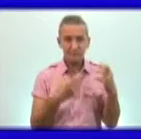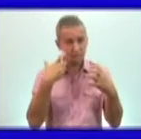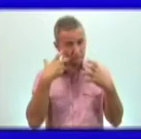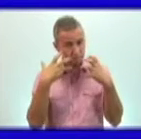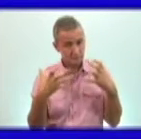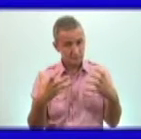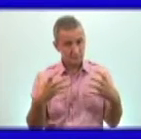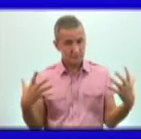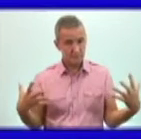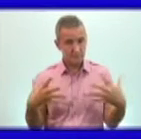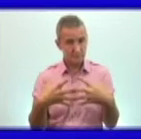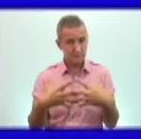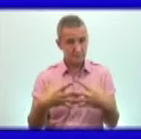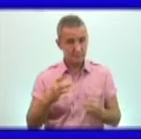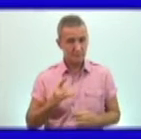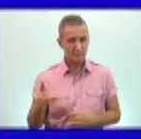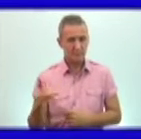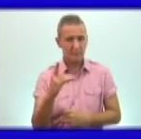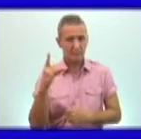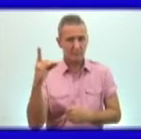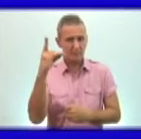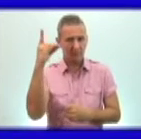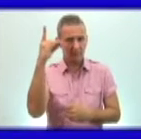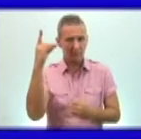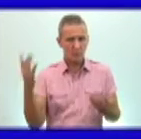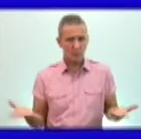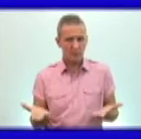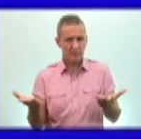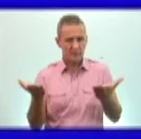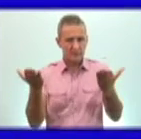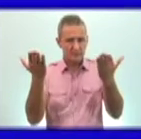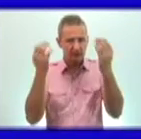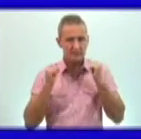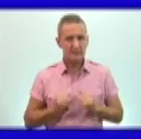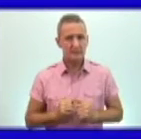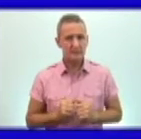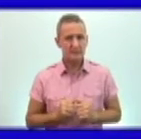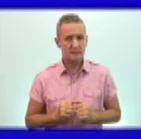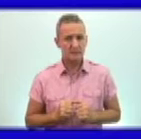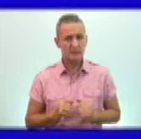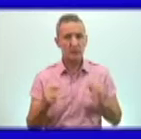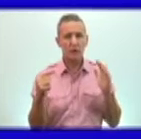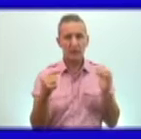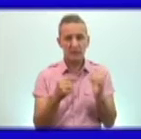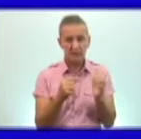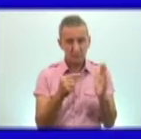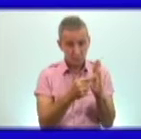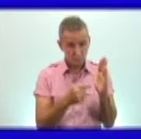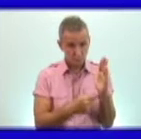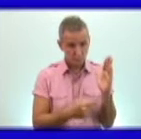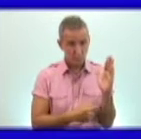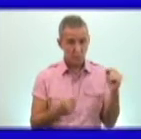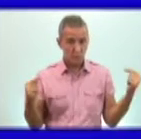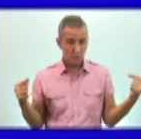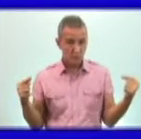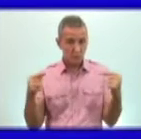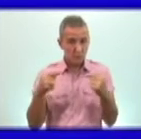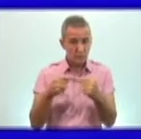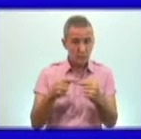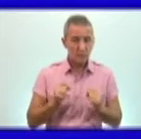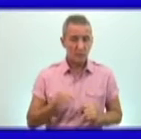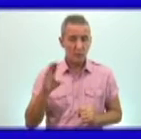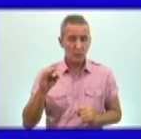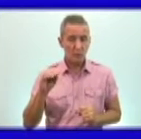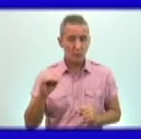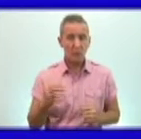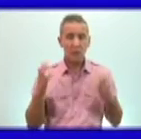con la dialéctica y que tienen que ver con el marxismo en sus puntos de contacto. Tal es así que cuando habla de